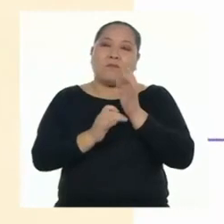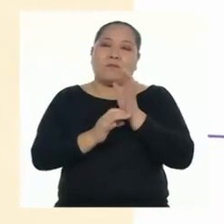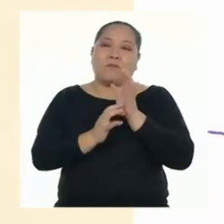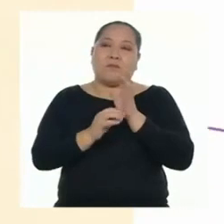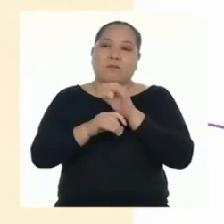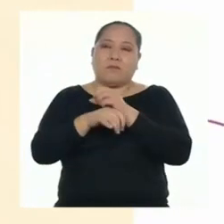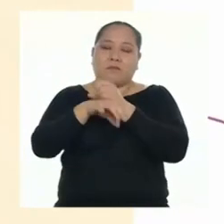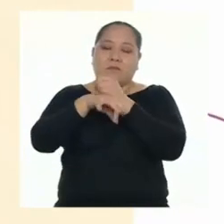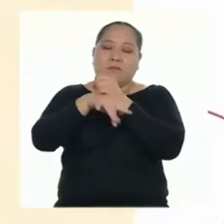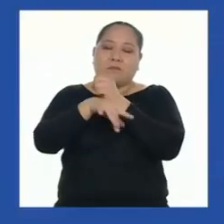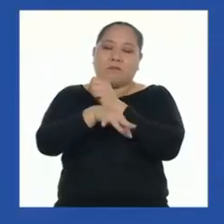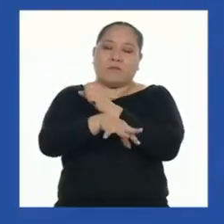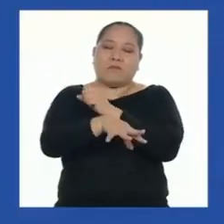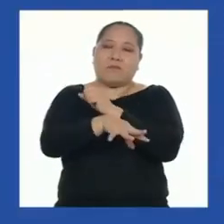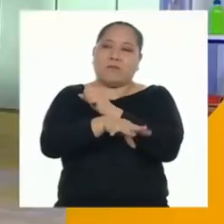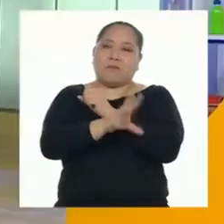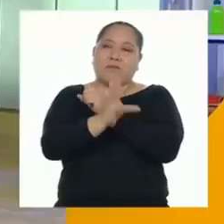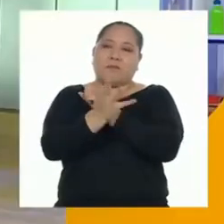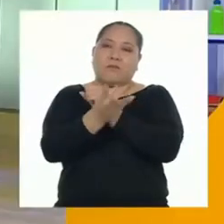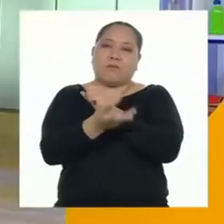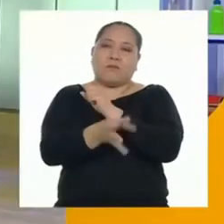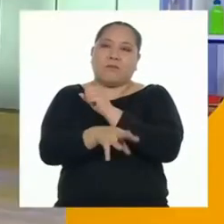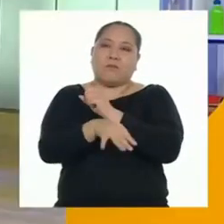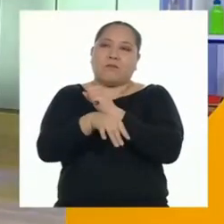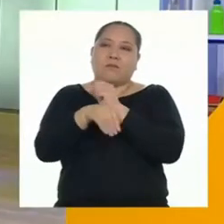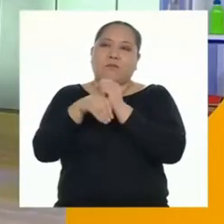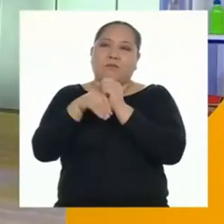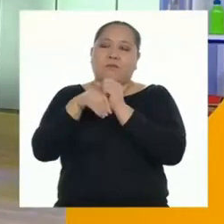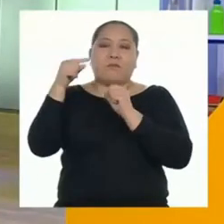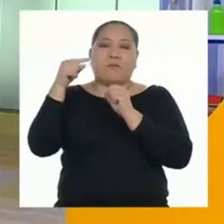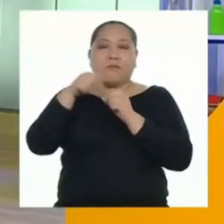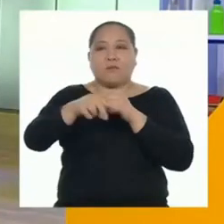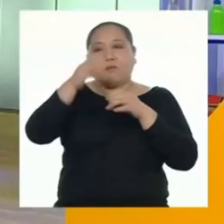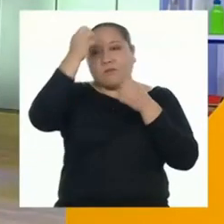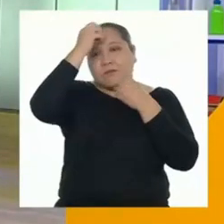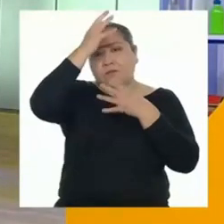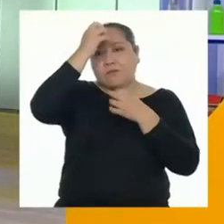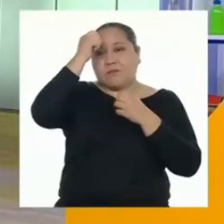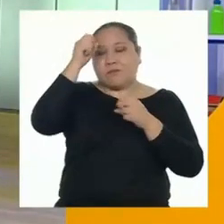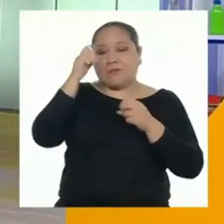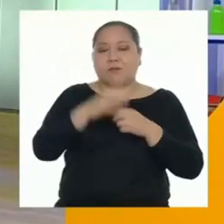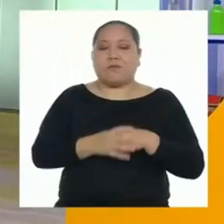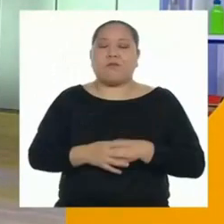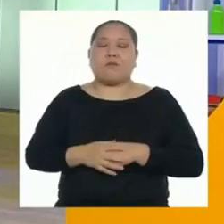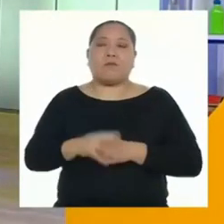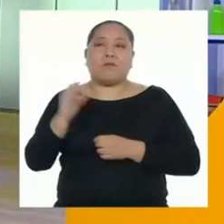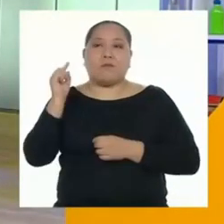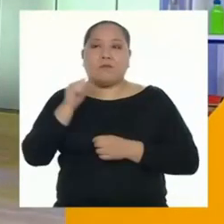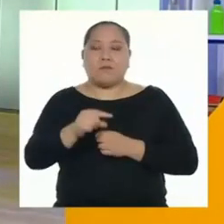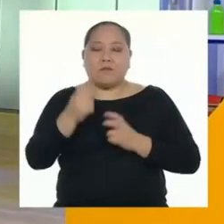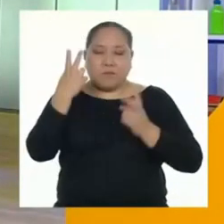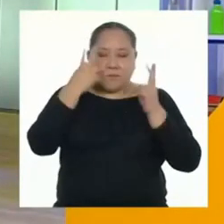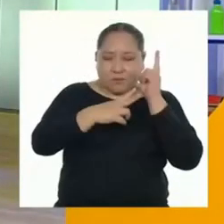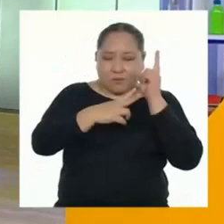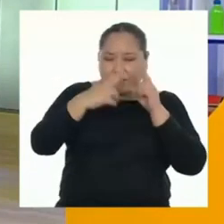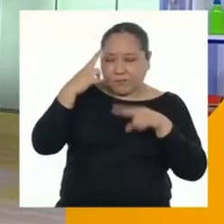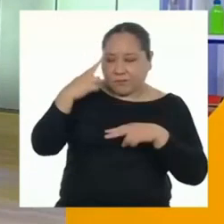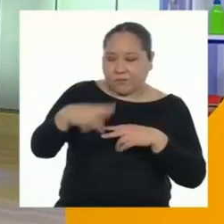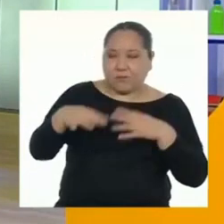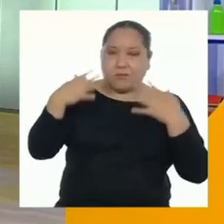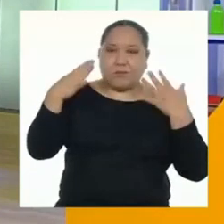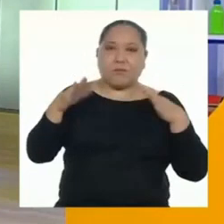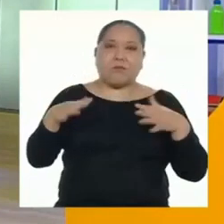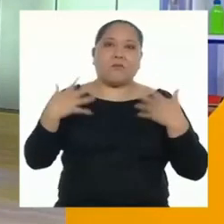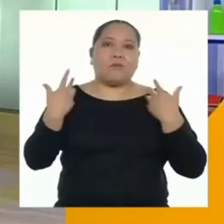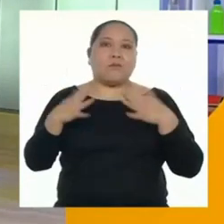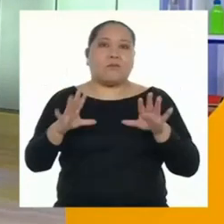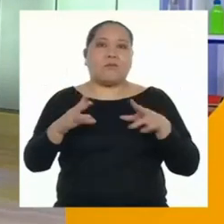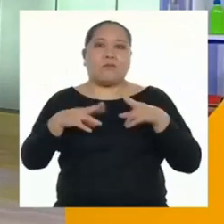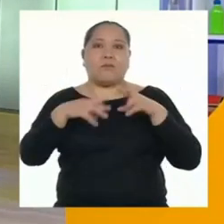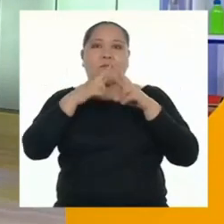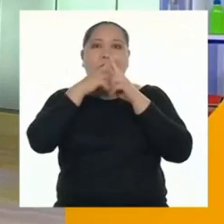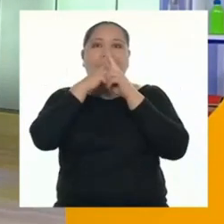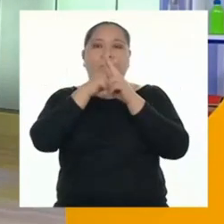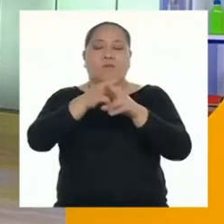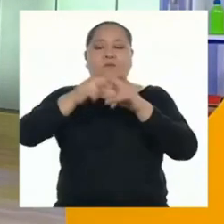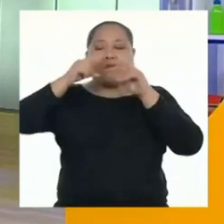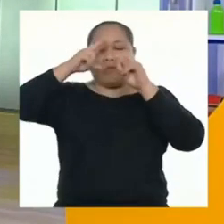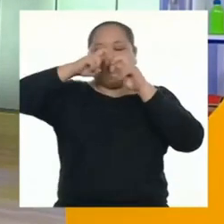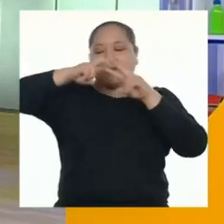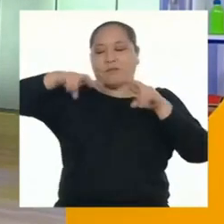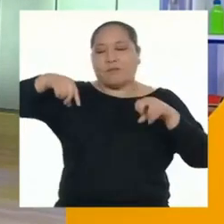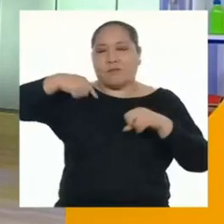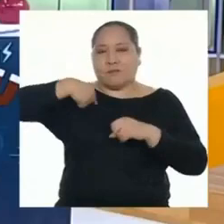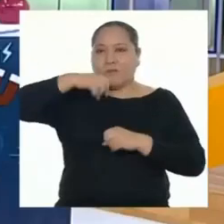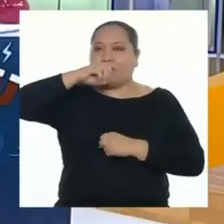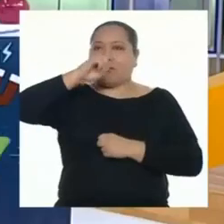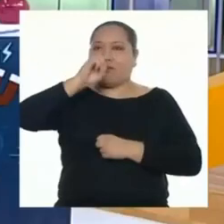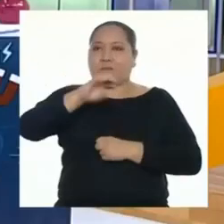de las raíces disminuye. Con toda esa información y los datos analizados de lo observado, ya puedo responder a la pregunta de indagación